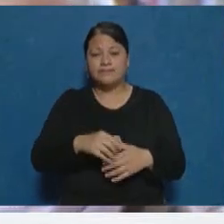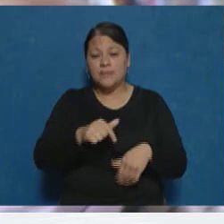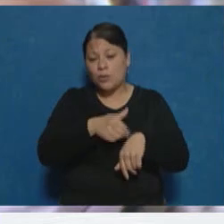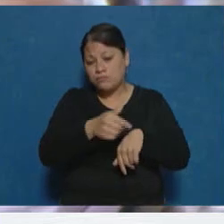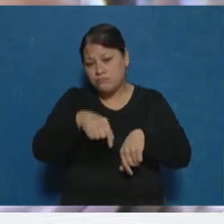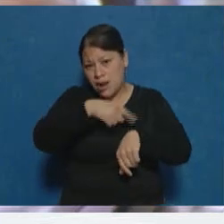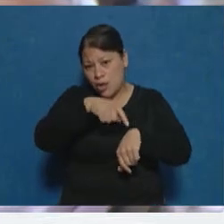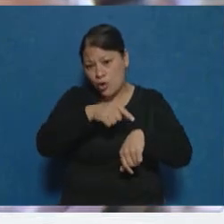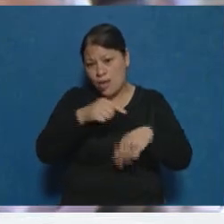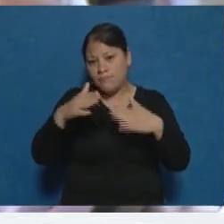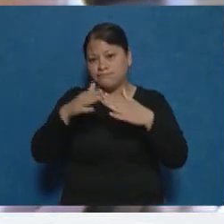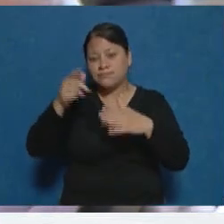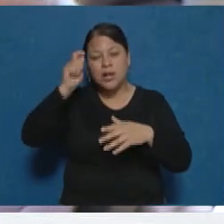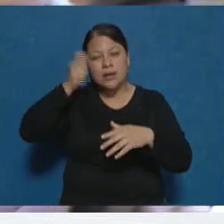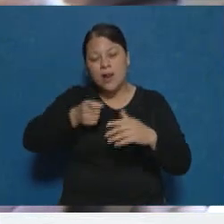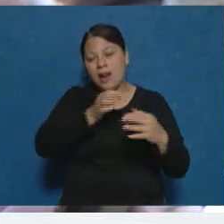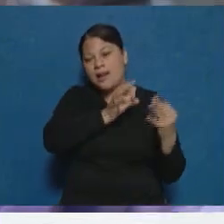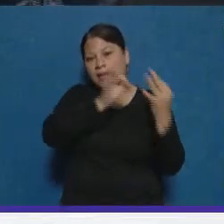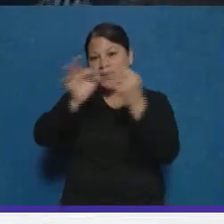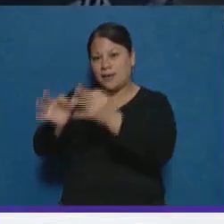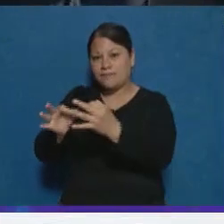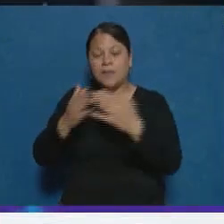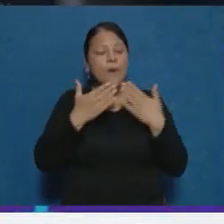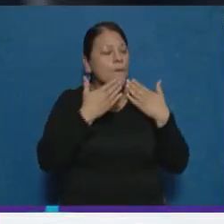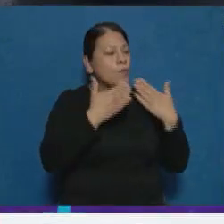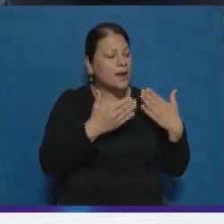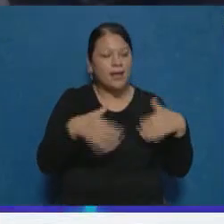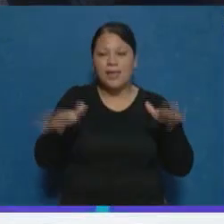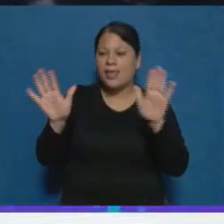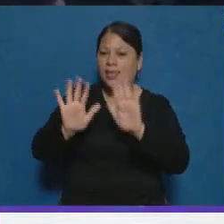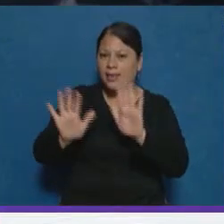de horitas estaremos llegando ahí. Muchas gracias. De nada.